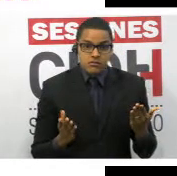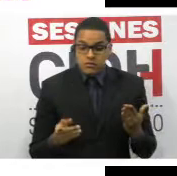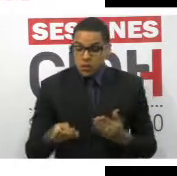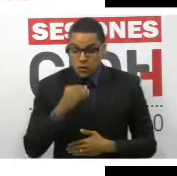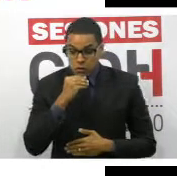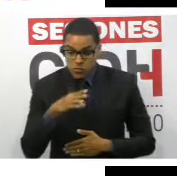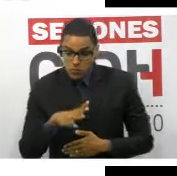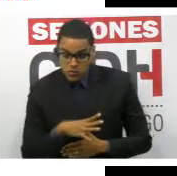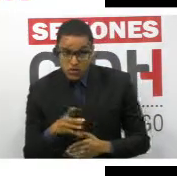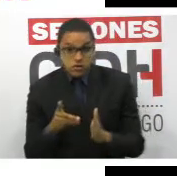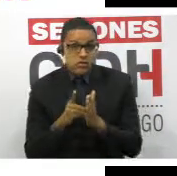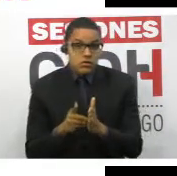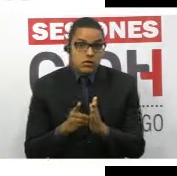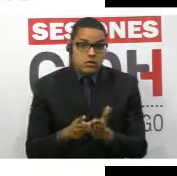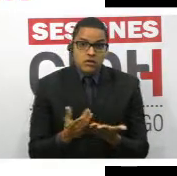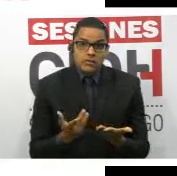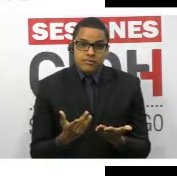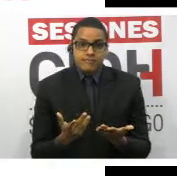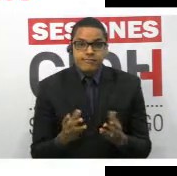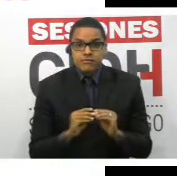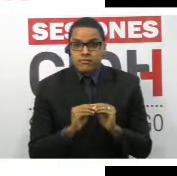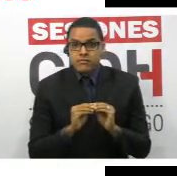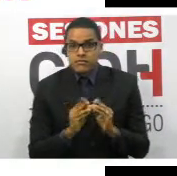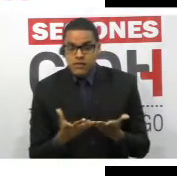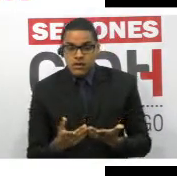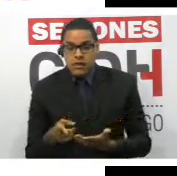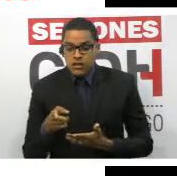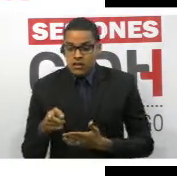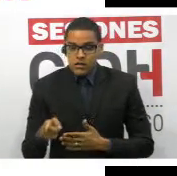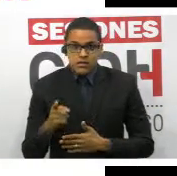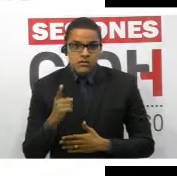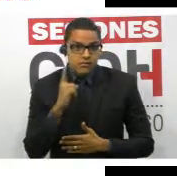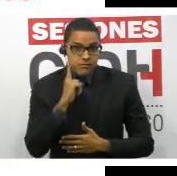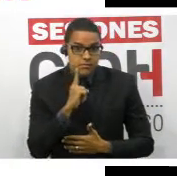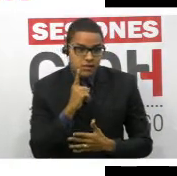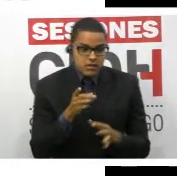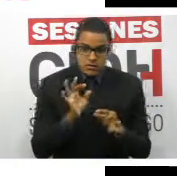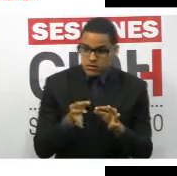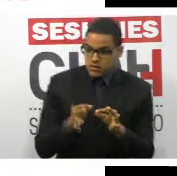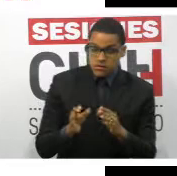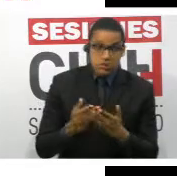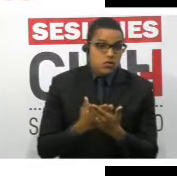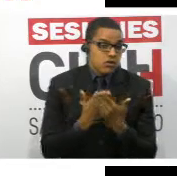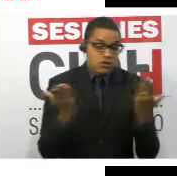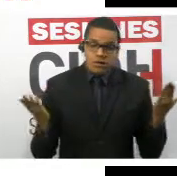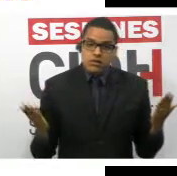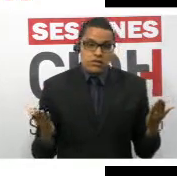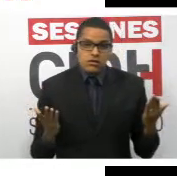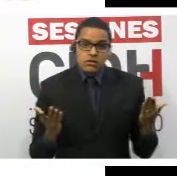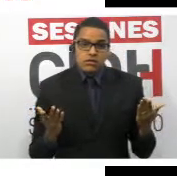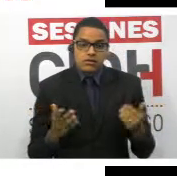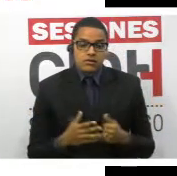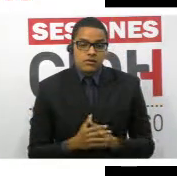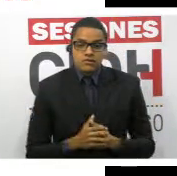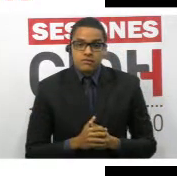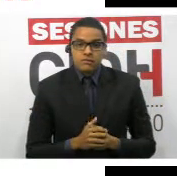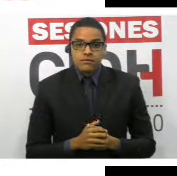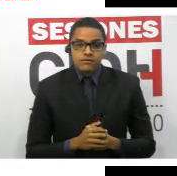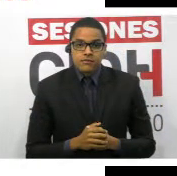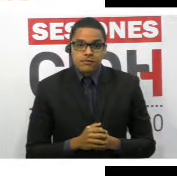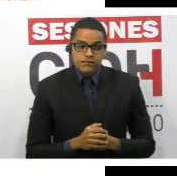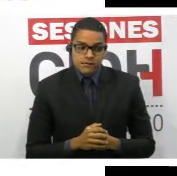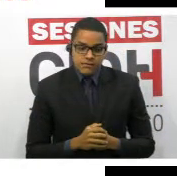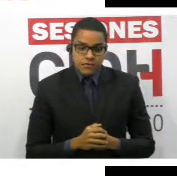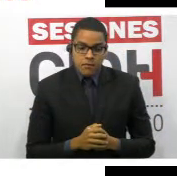digamos sobre todo en los derechos y la salud sexual y reproductiva esto puede implicar desde el